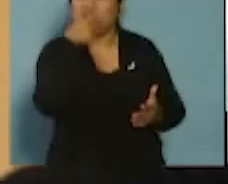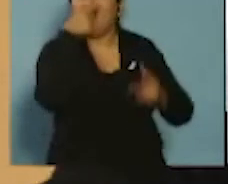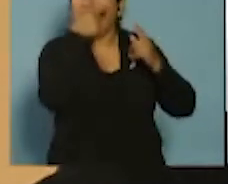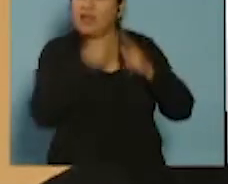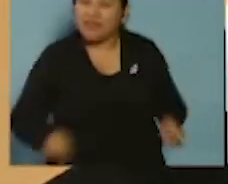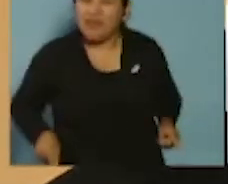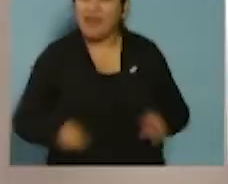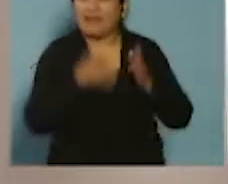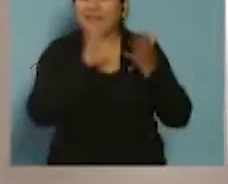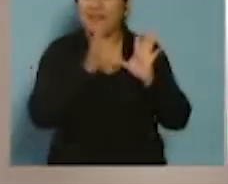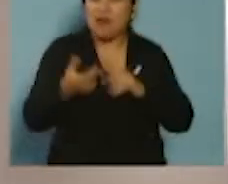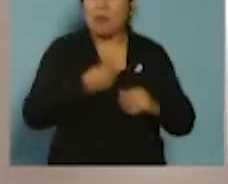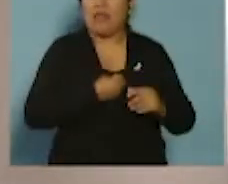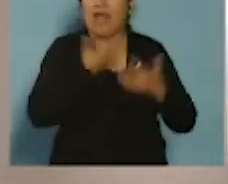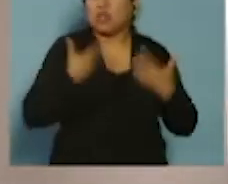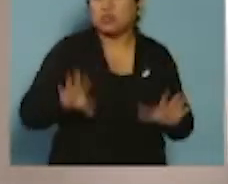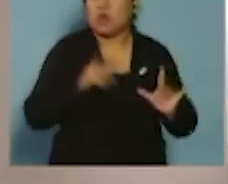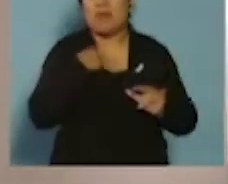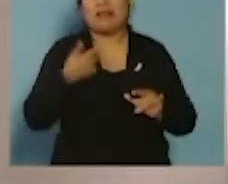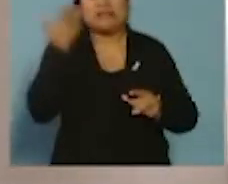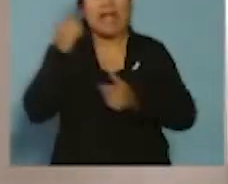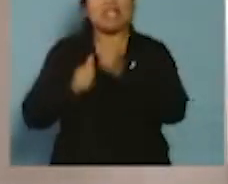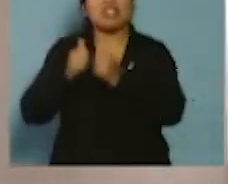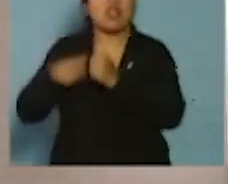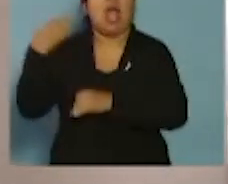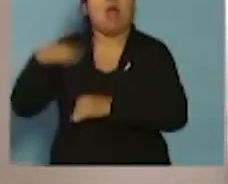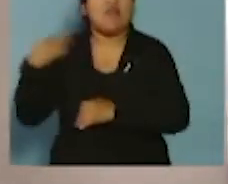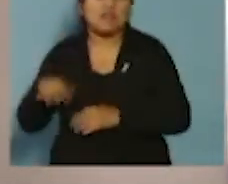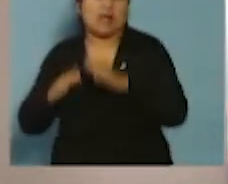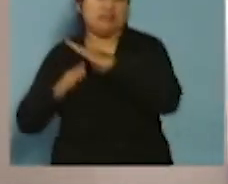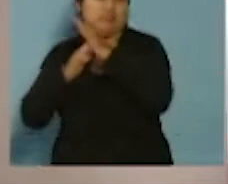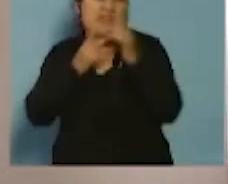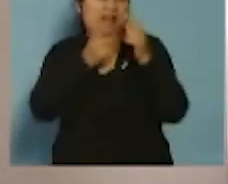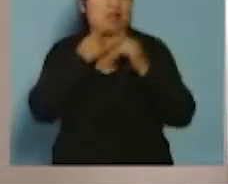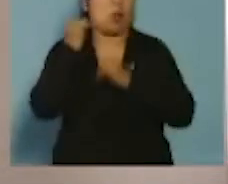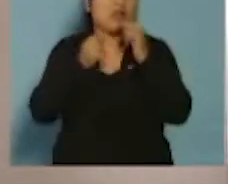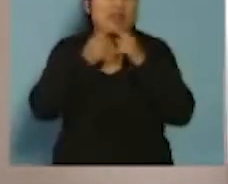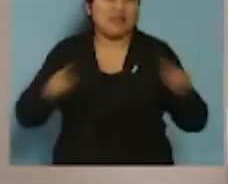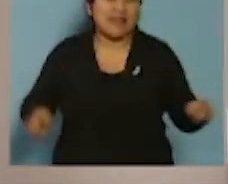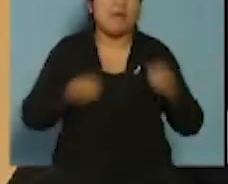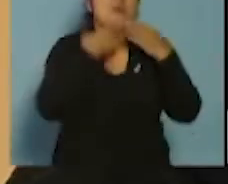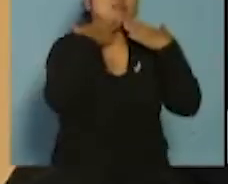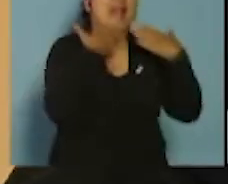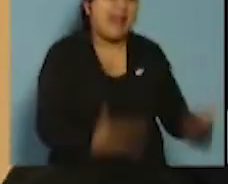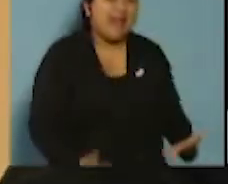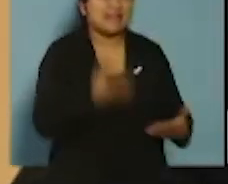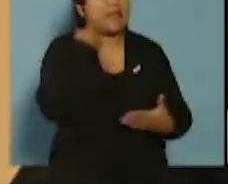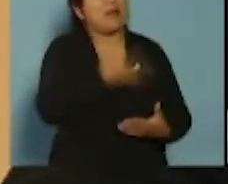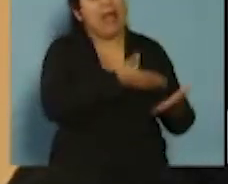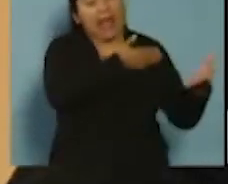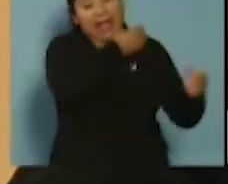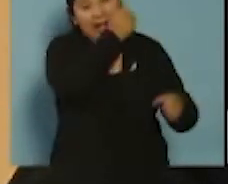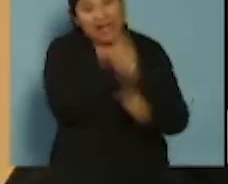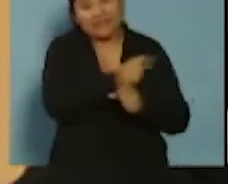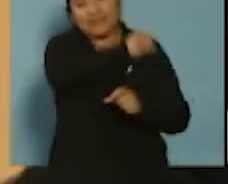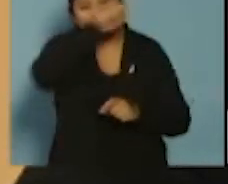historia oficial muchas gracias por estar gas a ustedes y será hasta un próximo encuentro lo bueno que como no